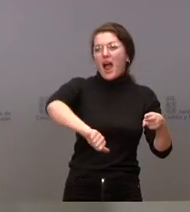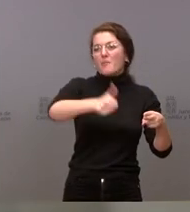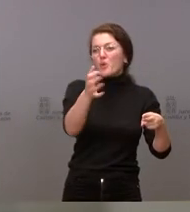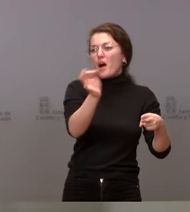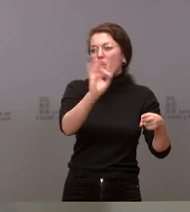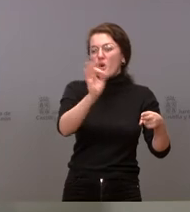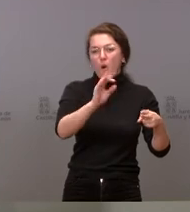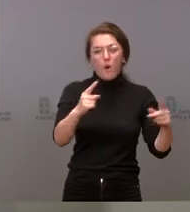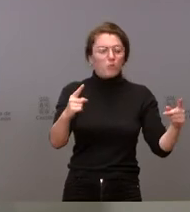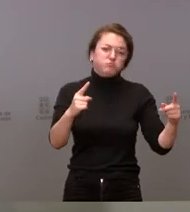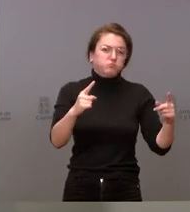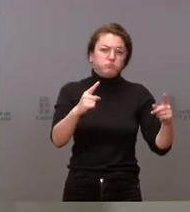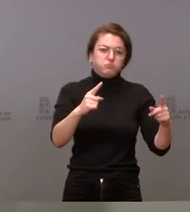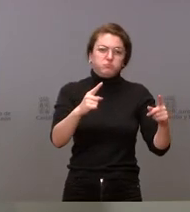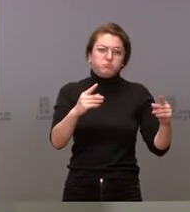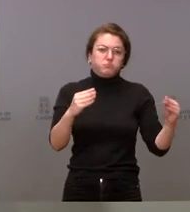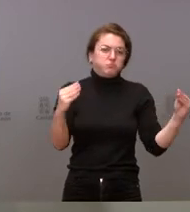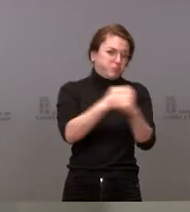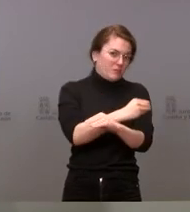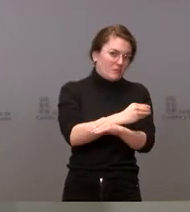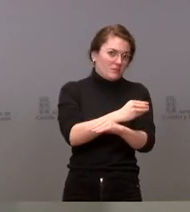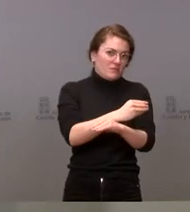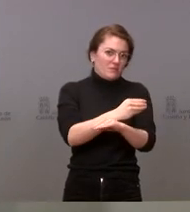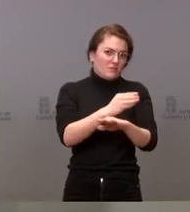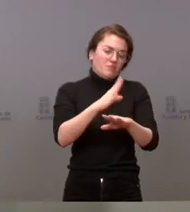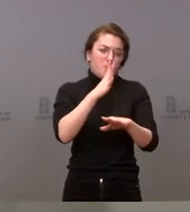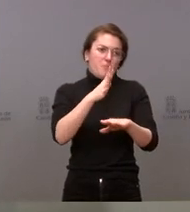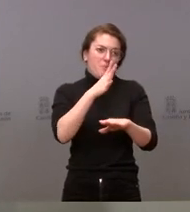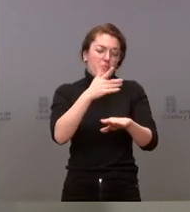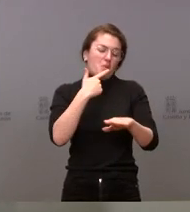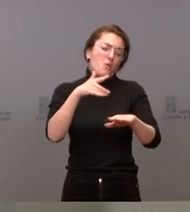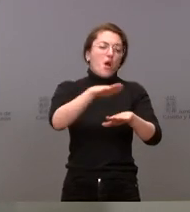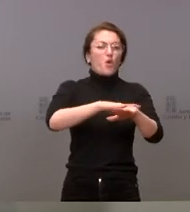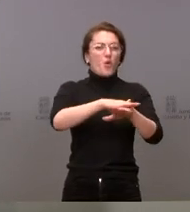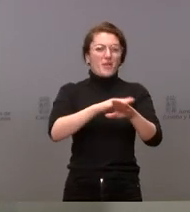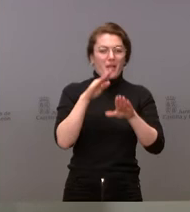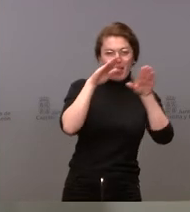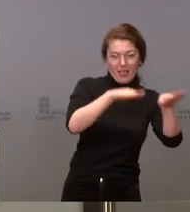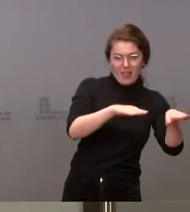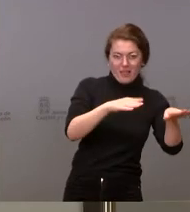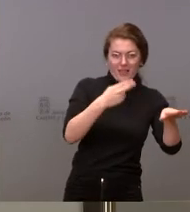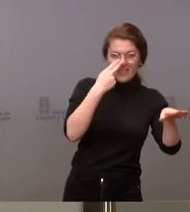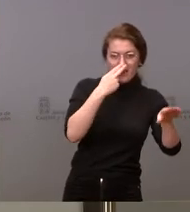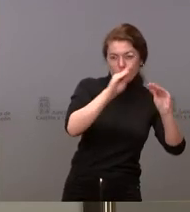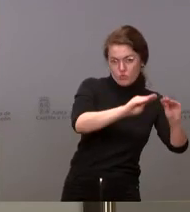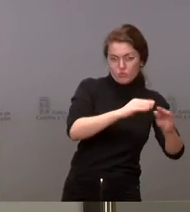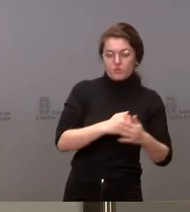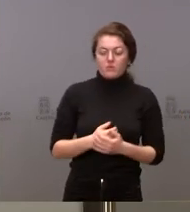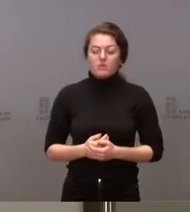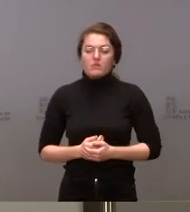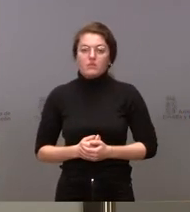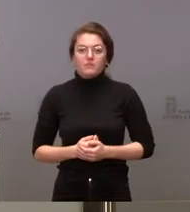a esta iniciativa parlamentaria poniéndose del lado del gobierno frente a los intereses de nuestra comunidad autónoma me va a permitir que